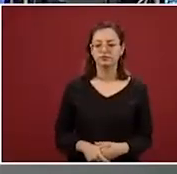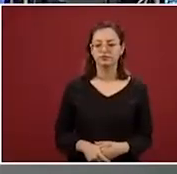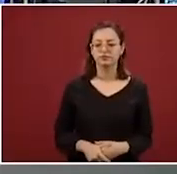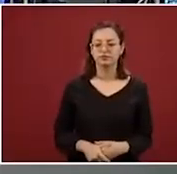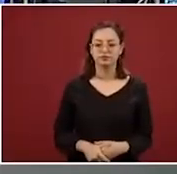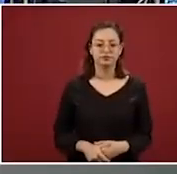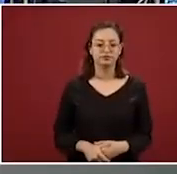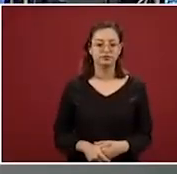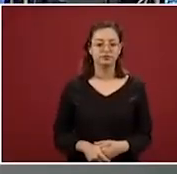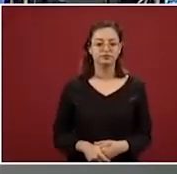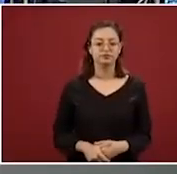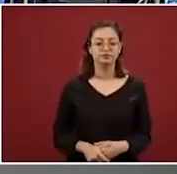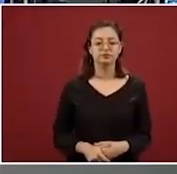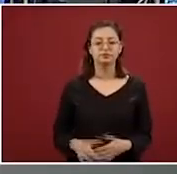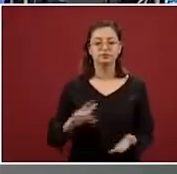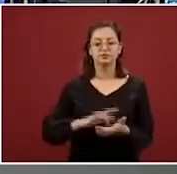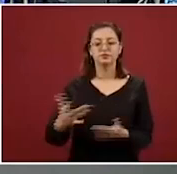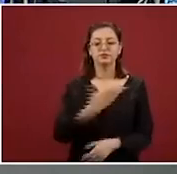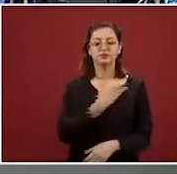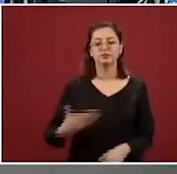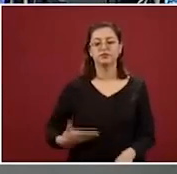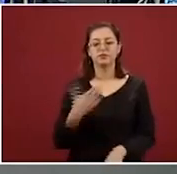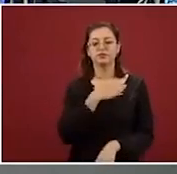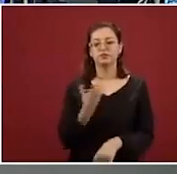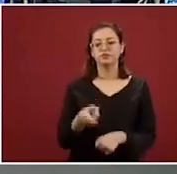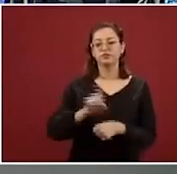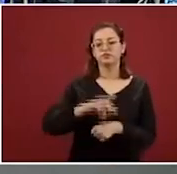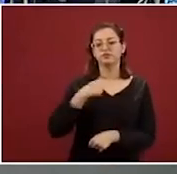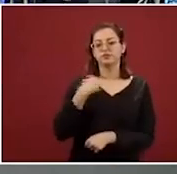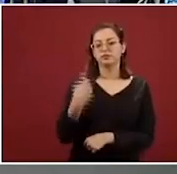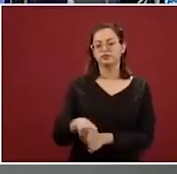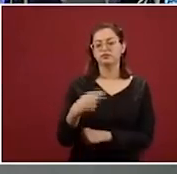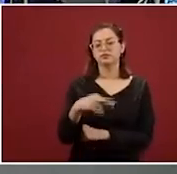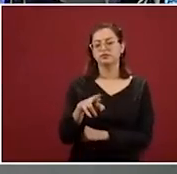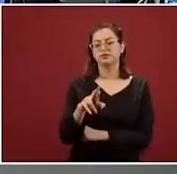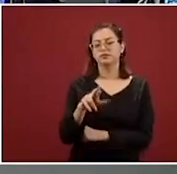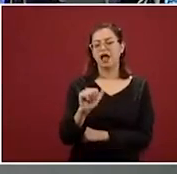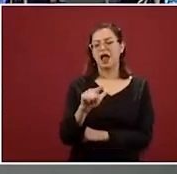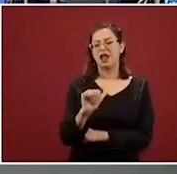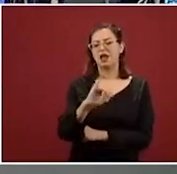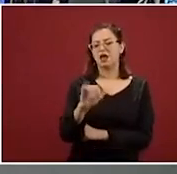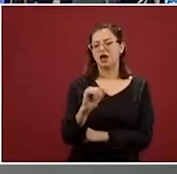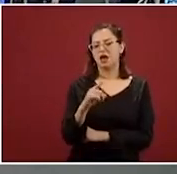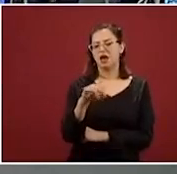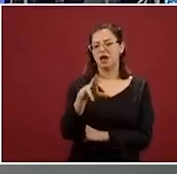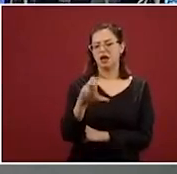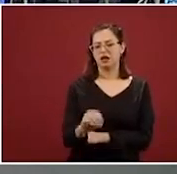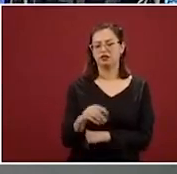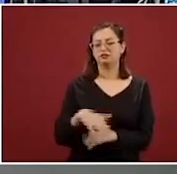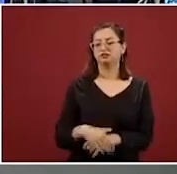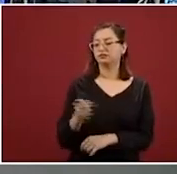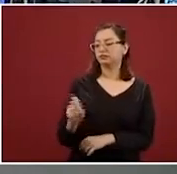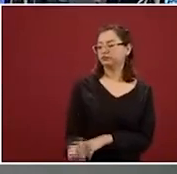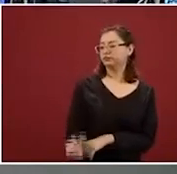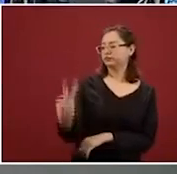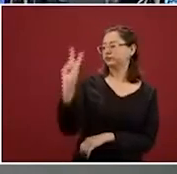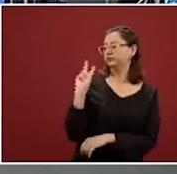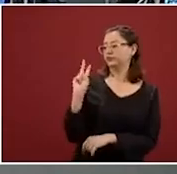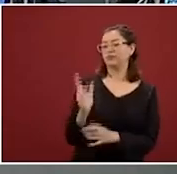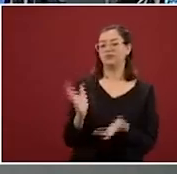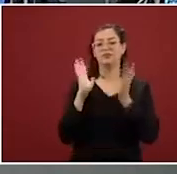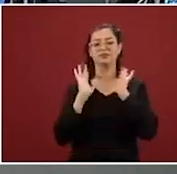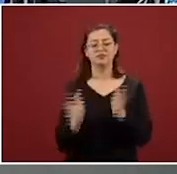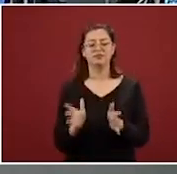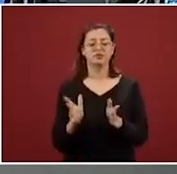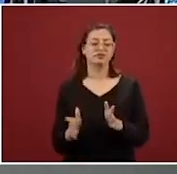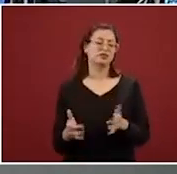Gracias. Gracias, señor presidente. Buenos días, Alejandro Lelo, de la Red de Círculo Digital. Presidente, el viernes ya estalló, le estalló la primera huelga de